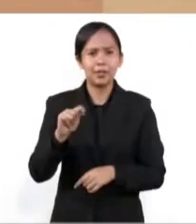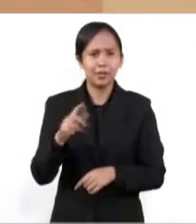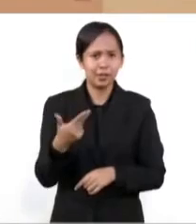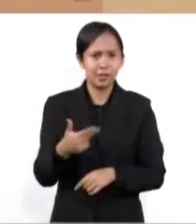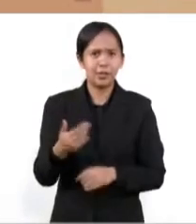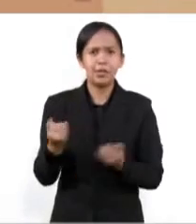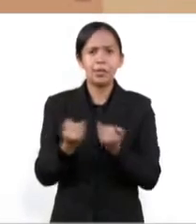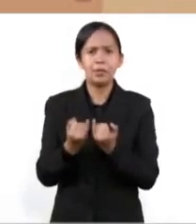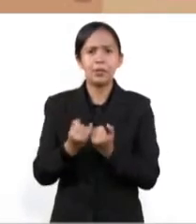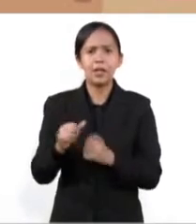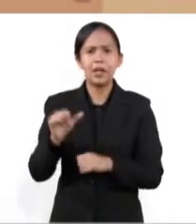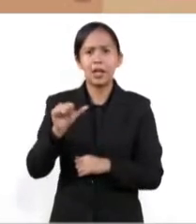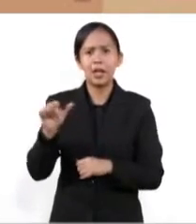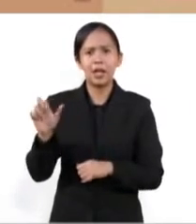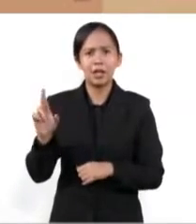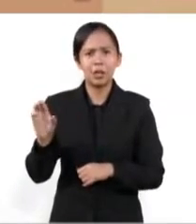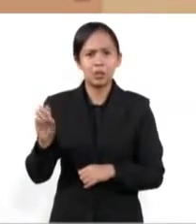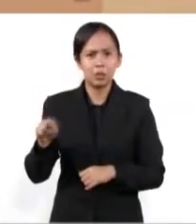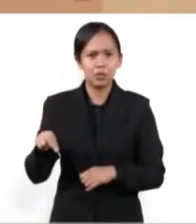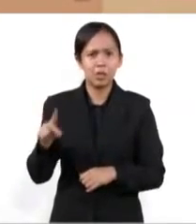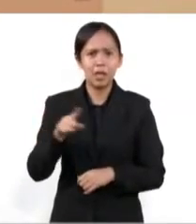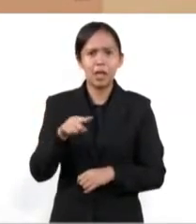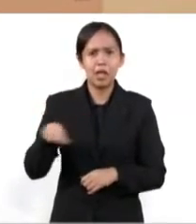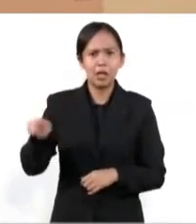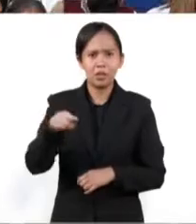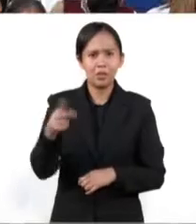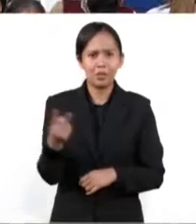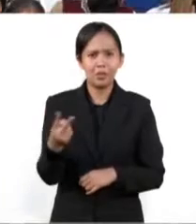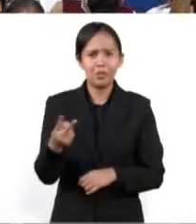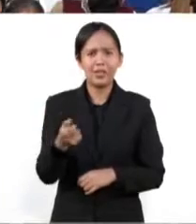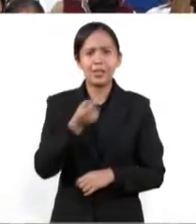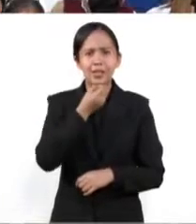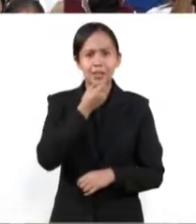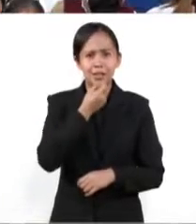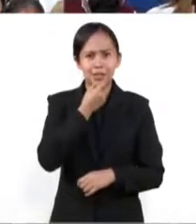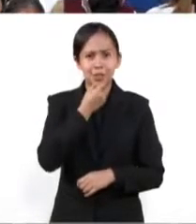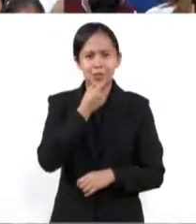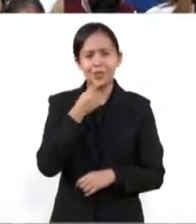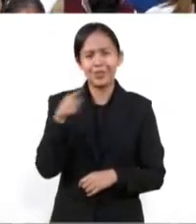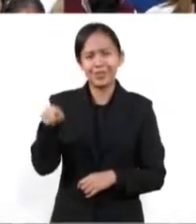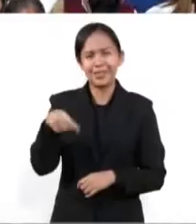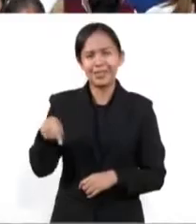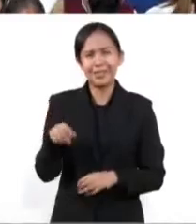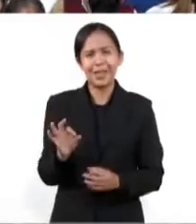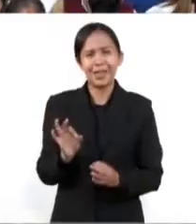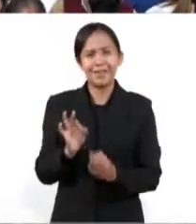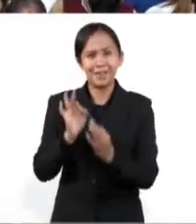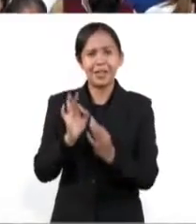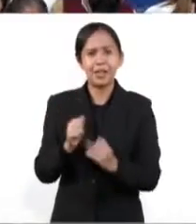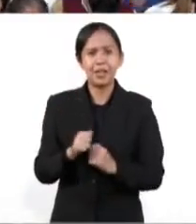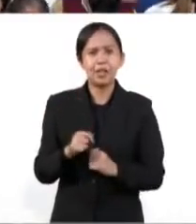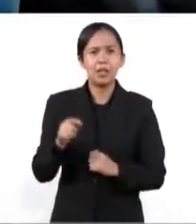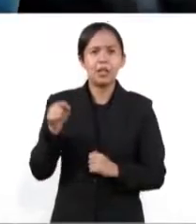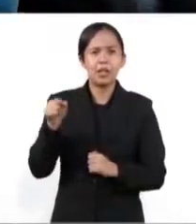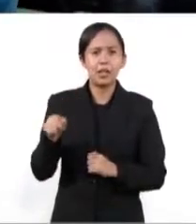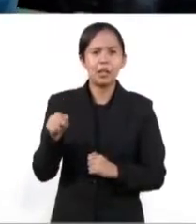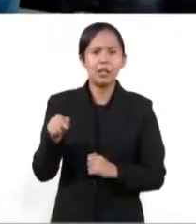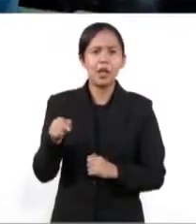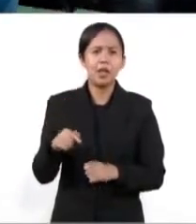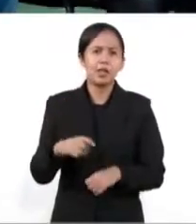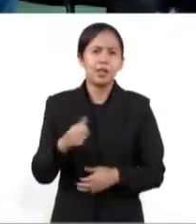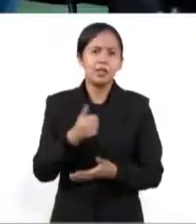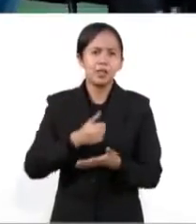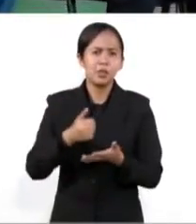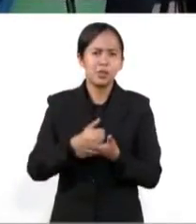a Aarón Caleb, que son nuestros niños y niñas que están aquí representando a todos los niños y niñas de la ciudad y